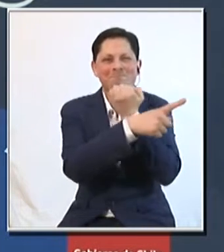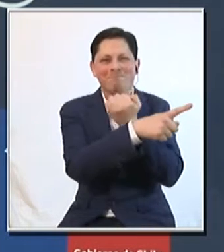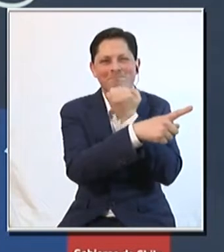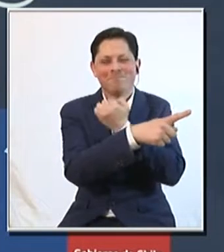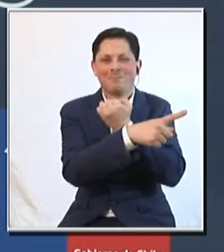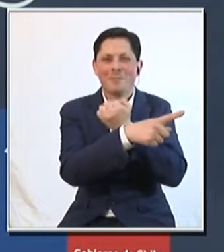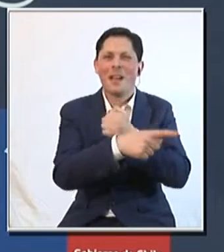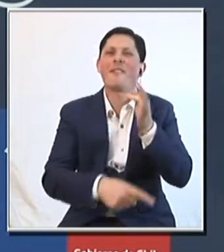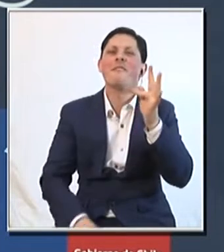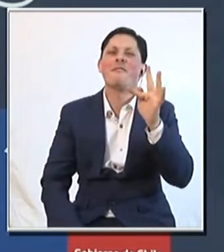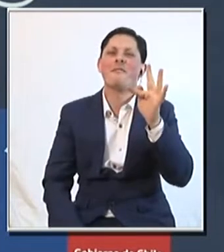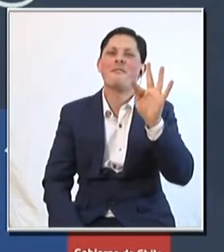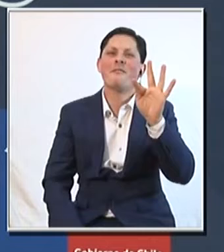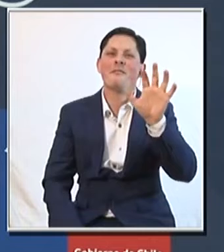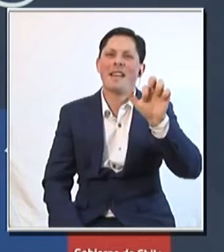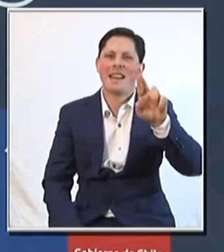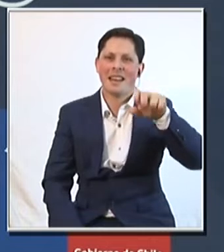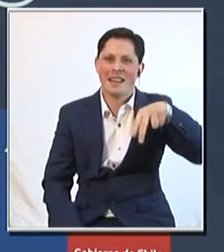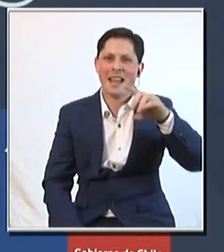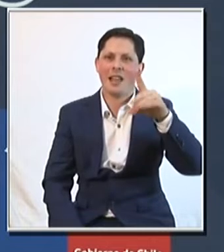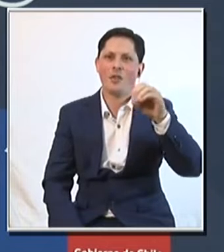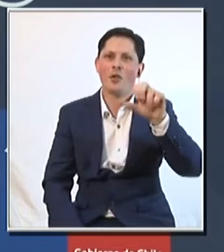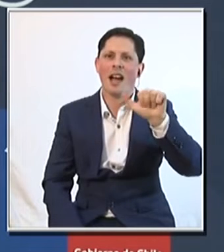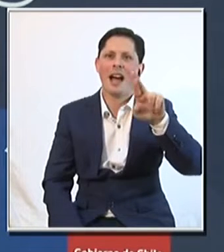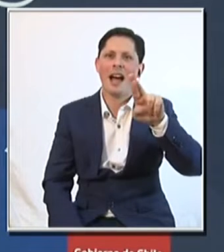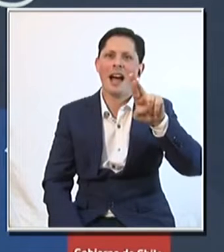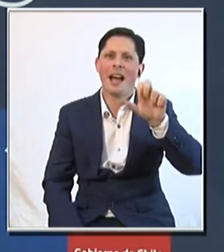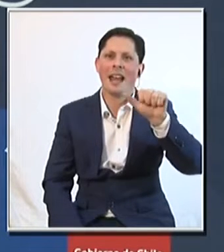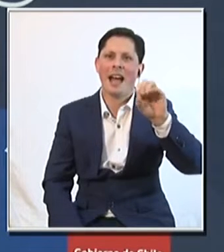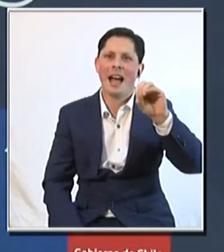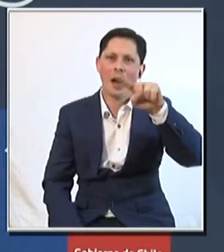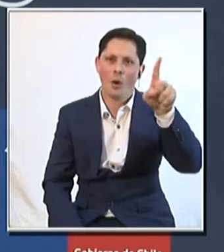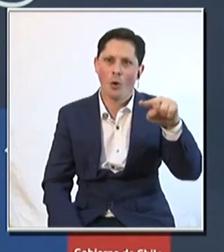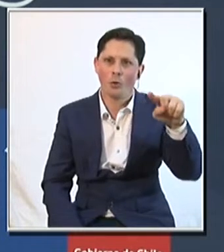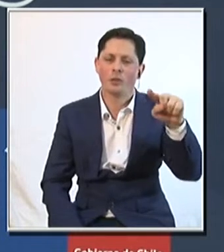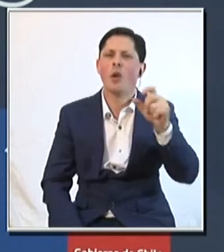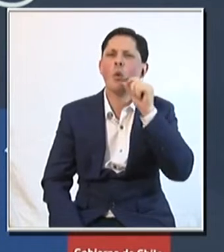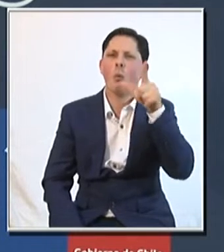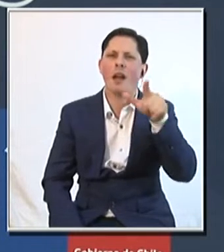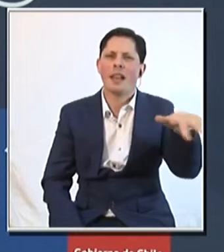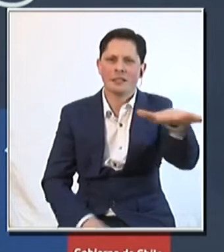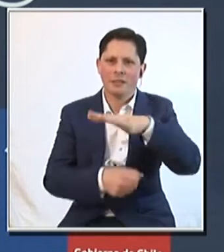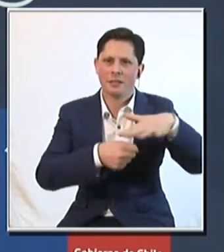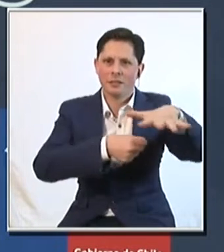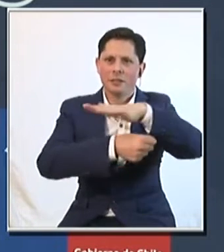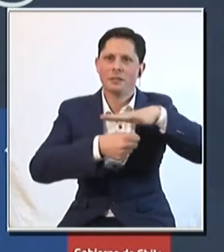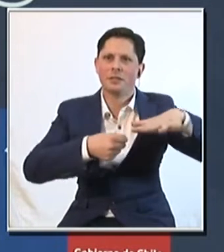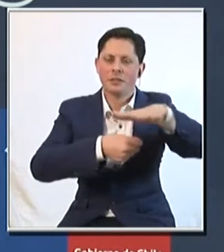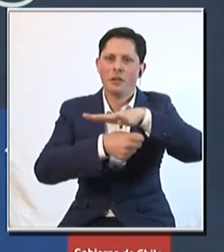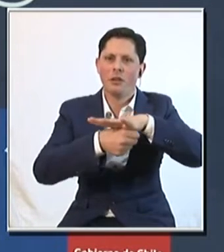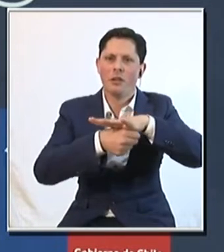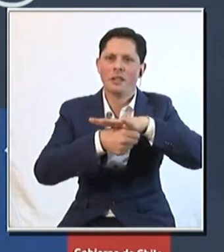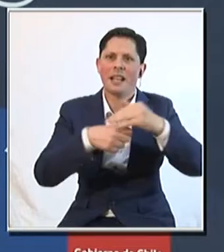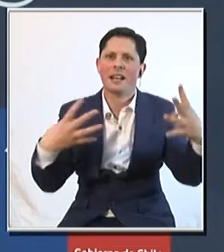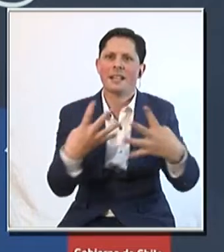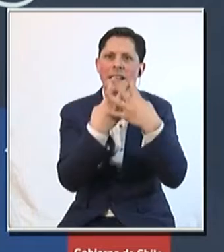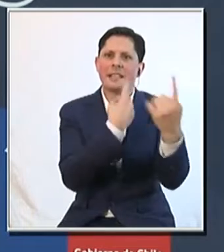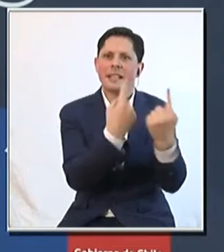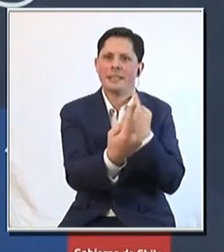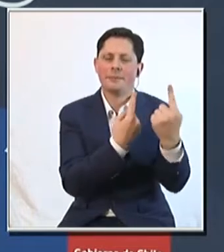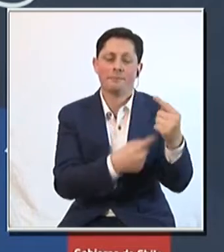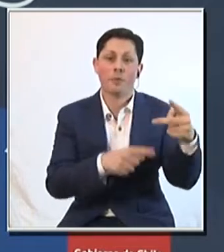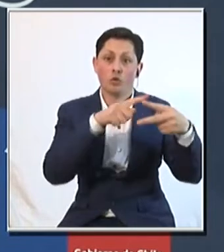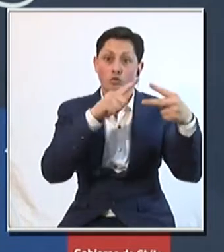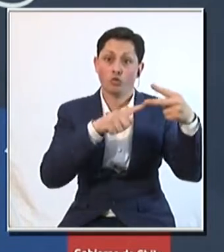Arados, para que revisemos justamente cuál es el estado de la red asistencial al día de hoy.